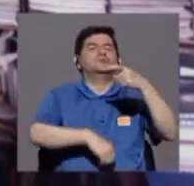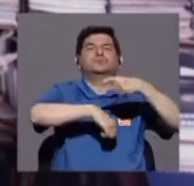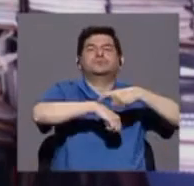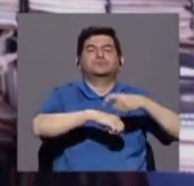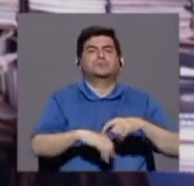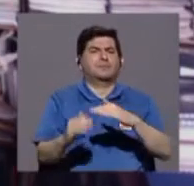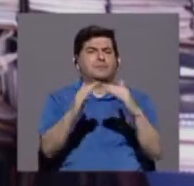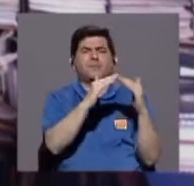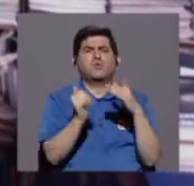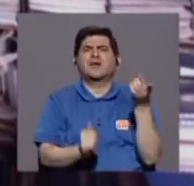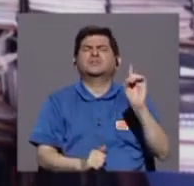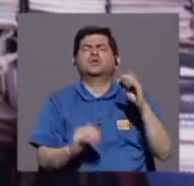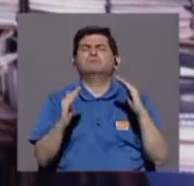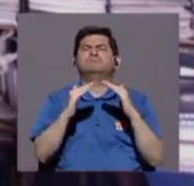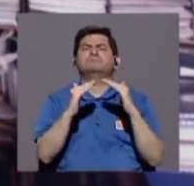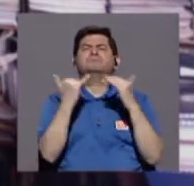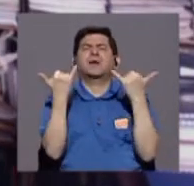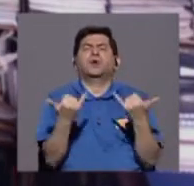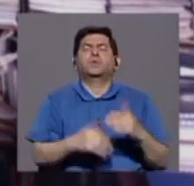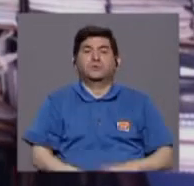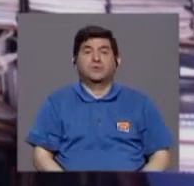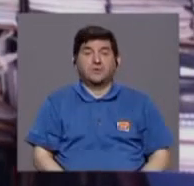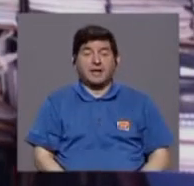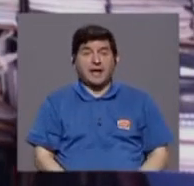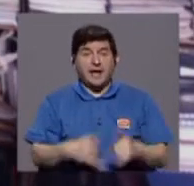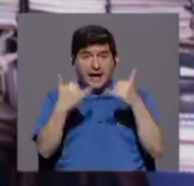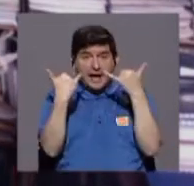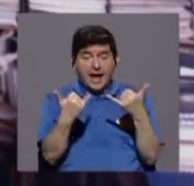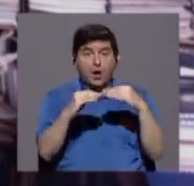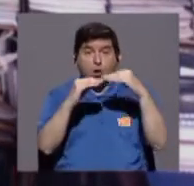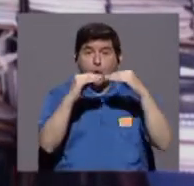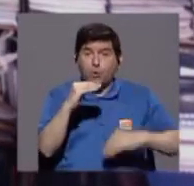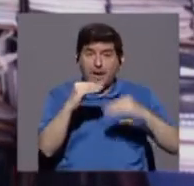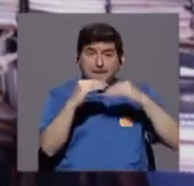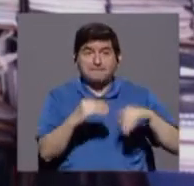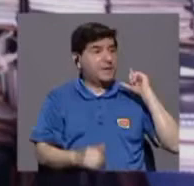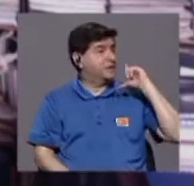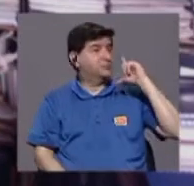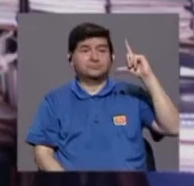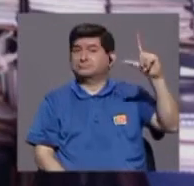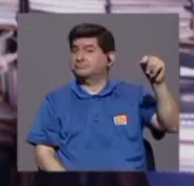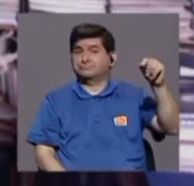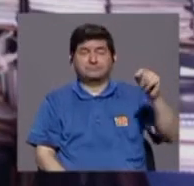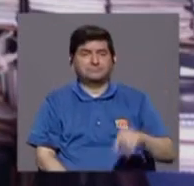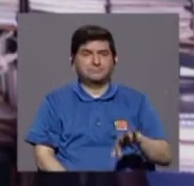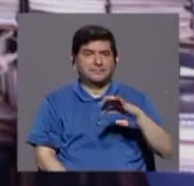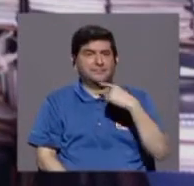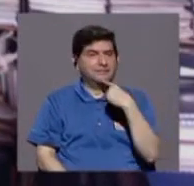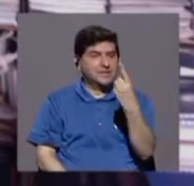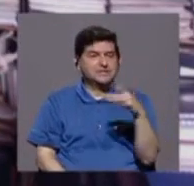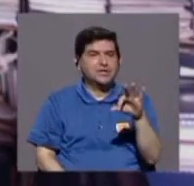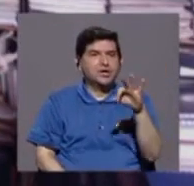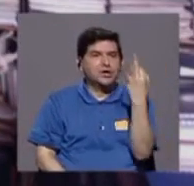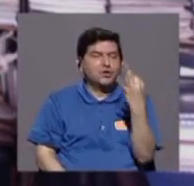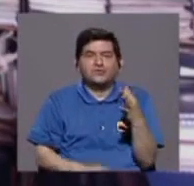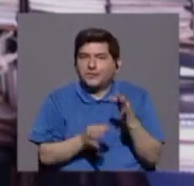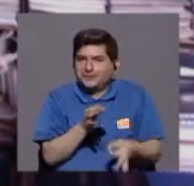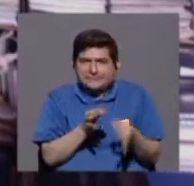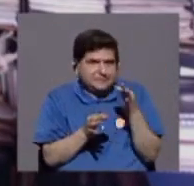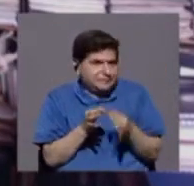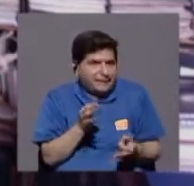vive la población? Ahora ya vive cada vez menos en el campo, para decirlo de manera muy